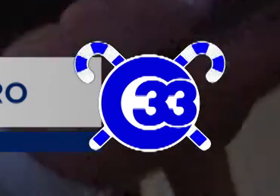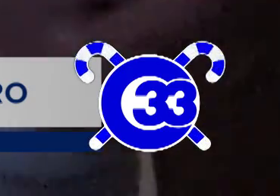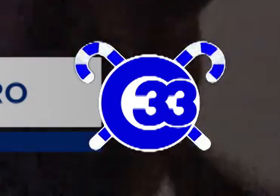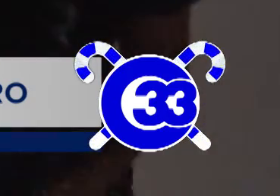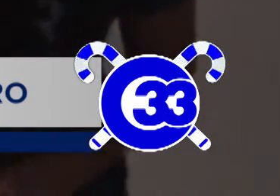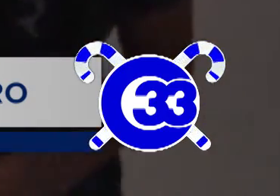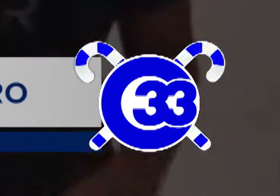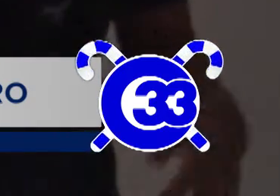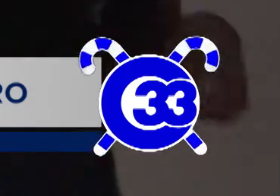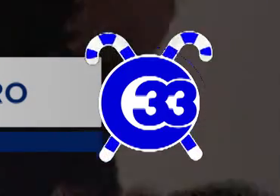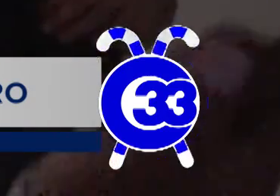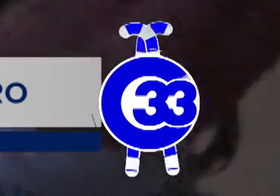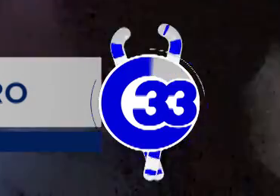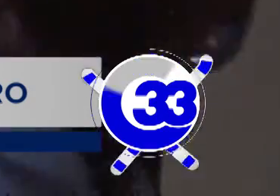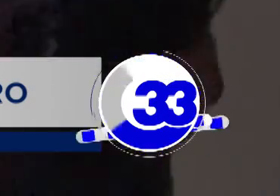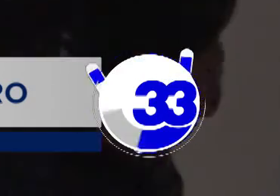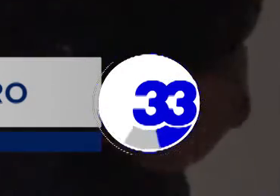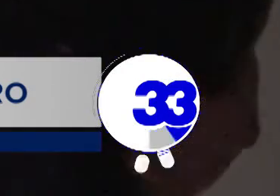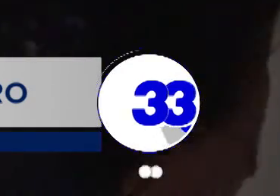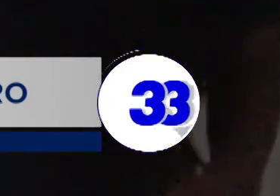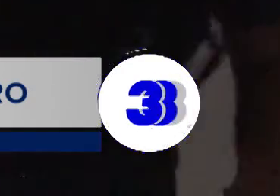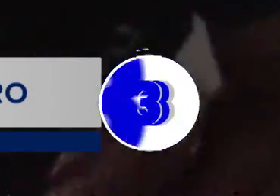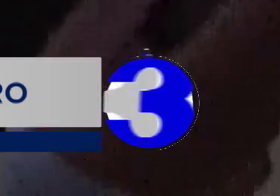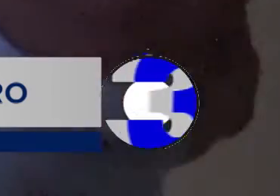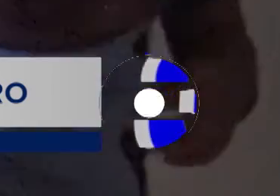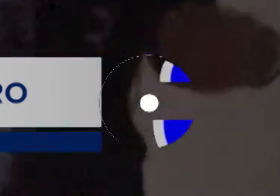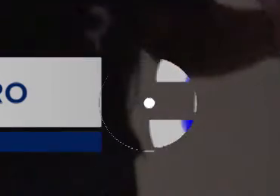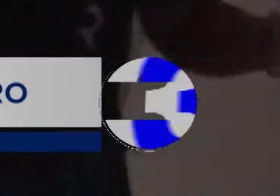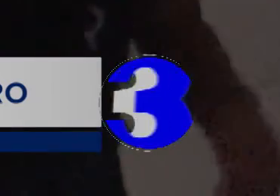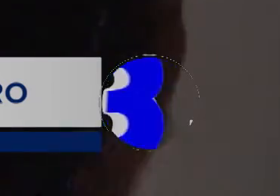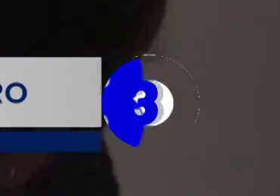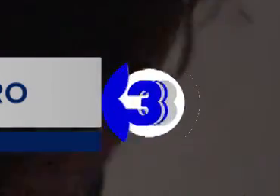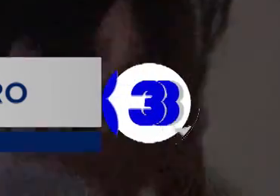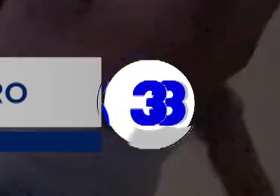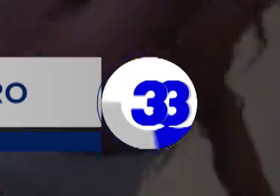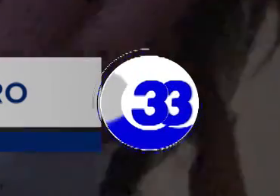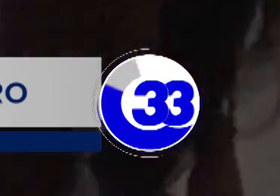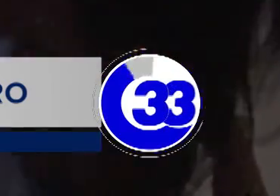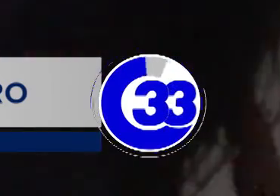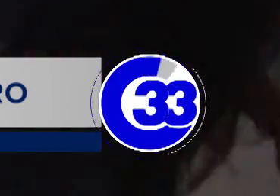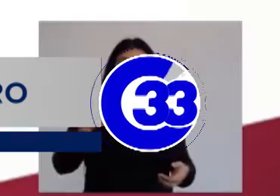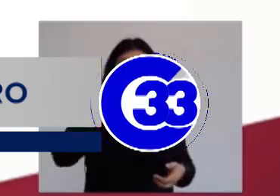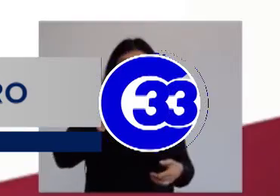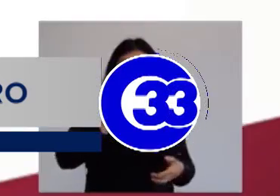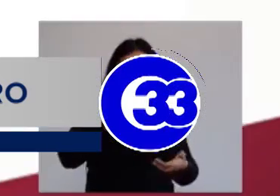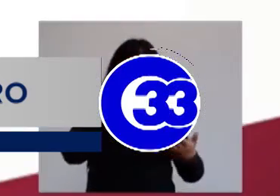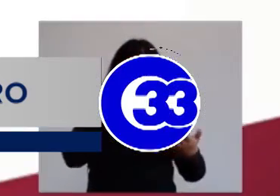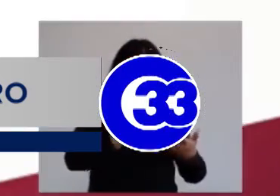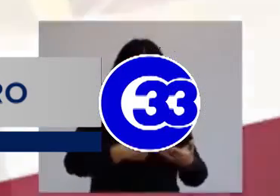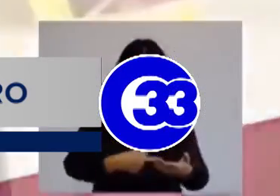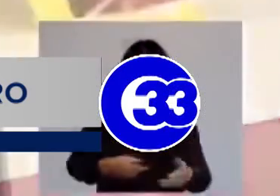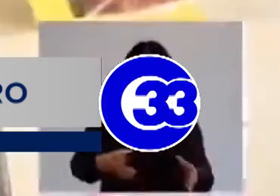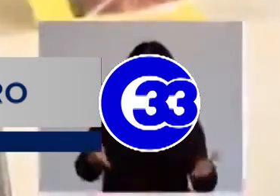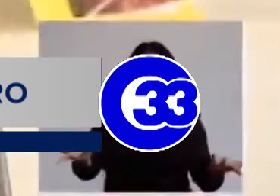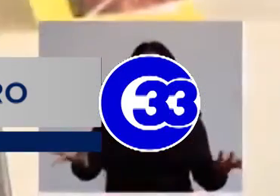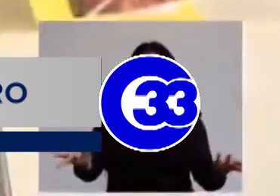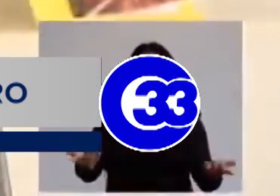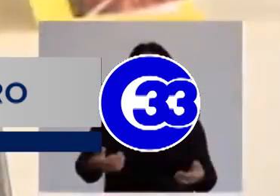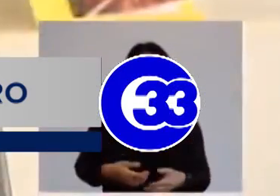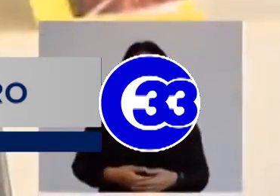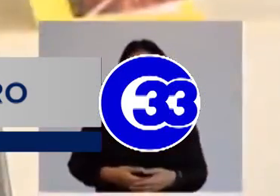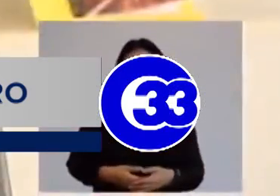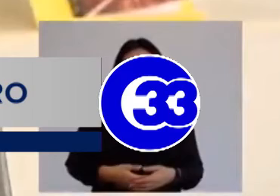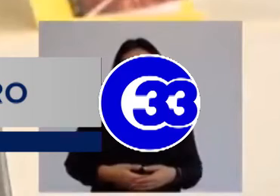conciencia sobre la percepción sobre estos casos y enseña a los estudiantes a cómo actuar ante estas circunstancias. Pues que muchos